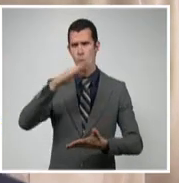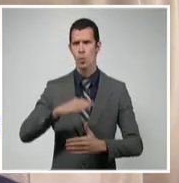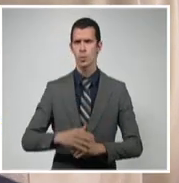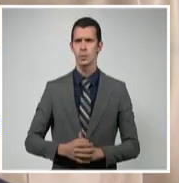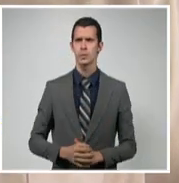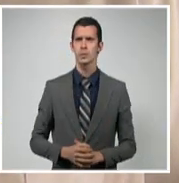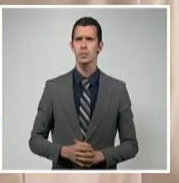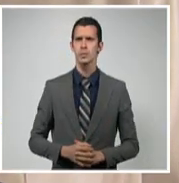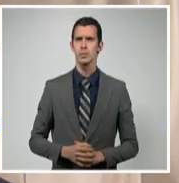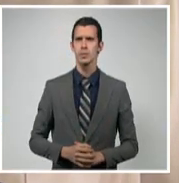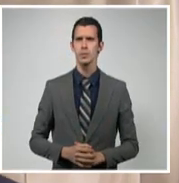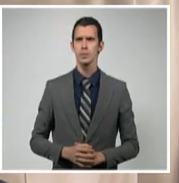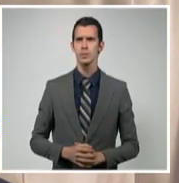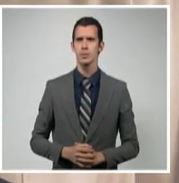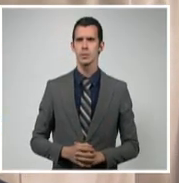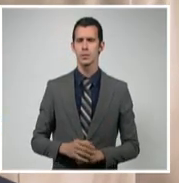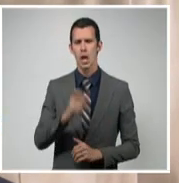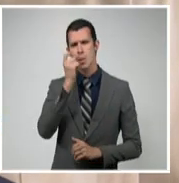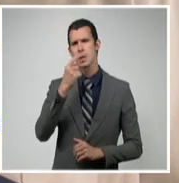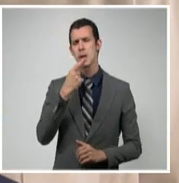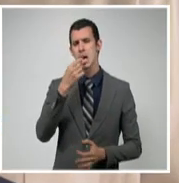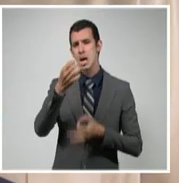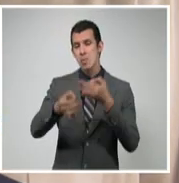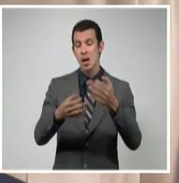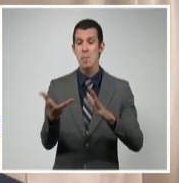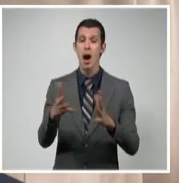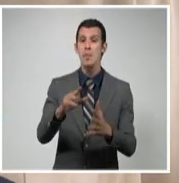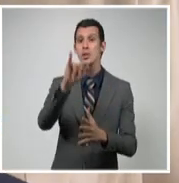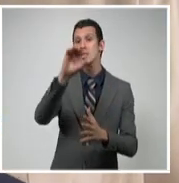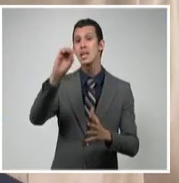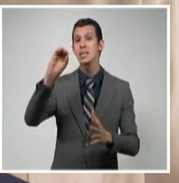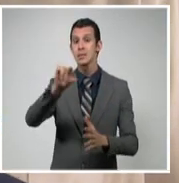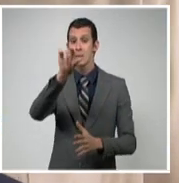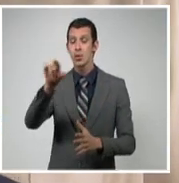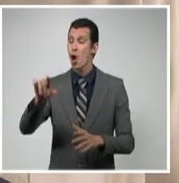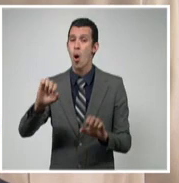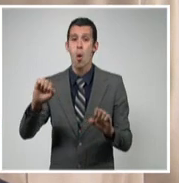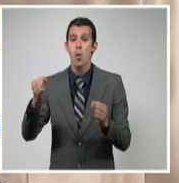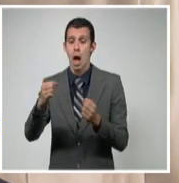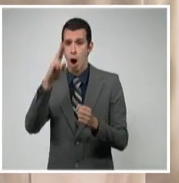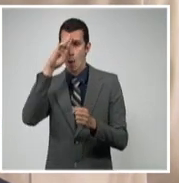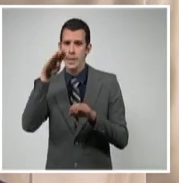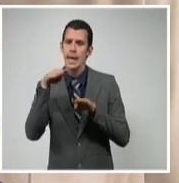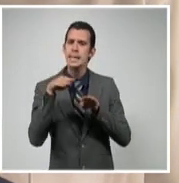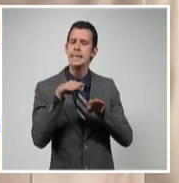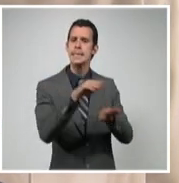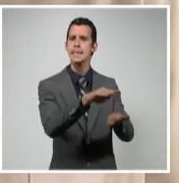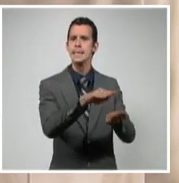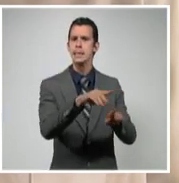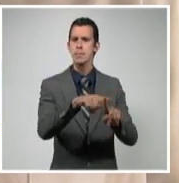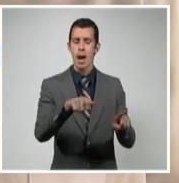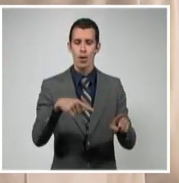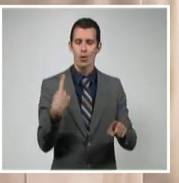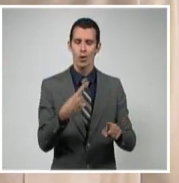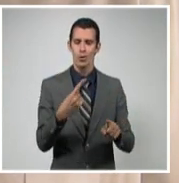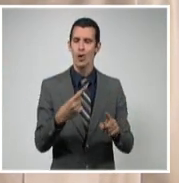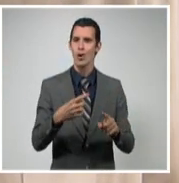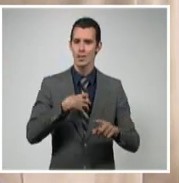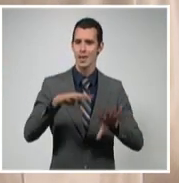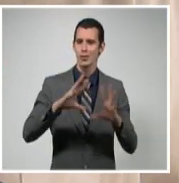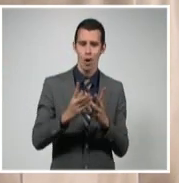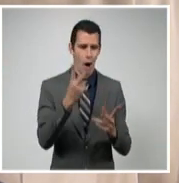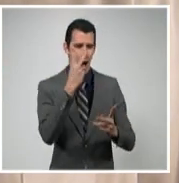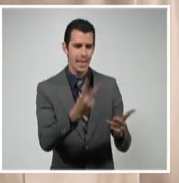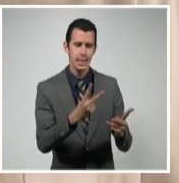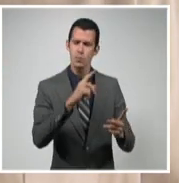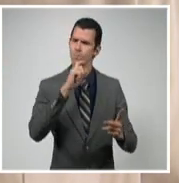alrededor de 600 ingresos en esa zona en el periodo este, y ingresos que no contábamos con todos los recursos, pero se le dio la atención debida